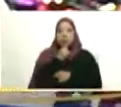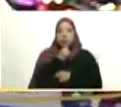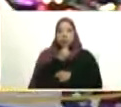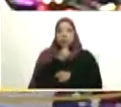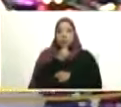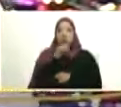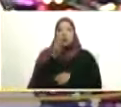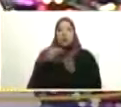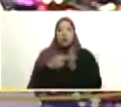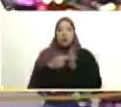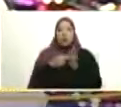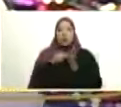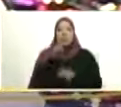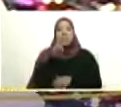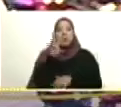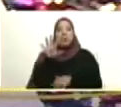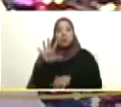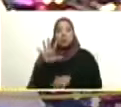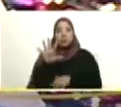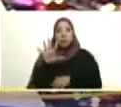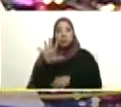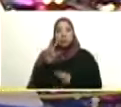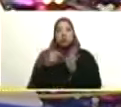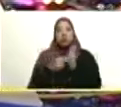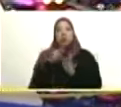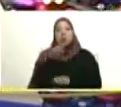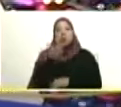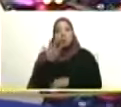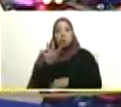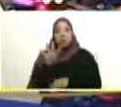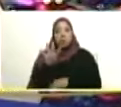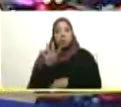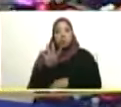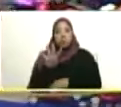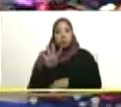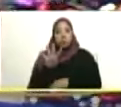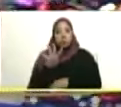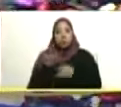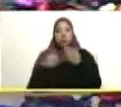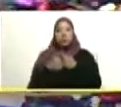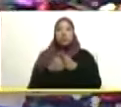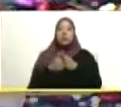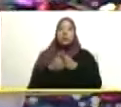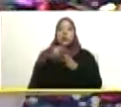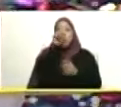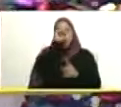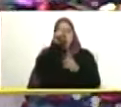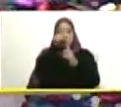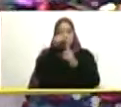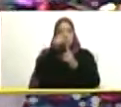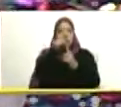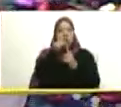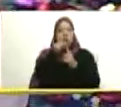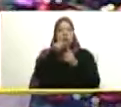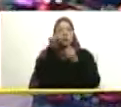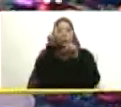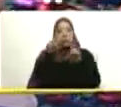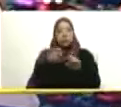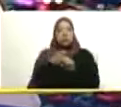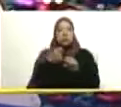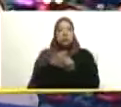hacia el 2025, hacia el 2024, a cumplir la meta que nos